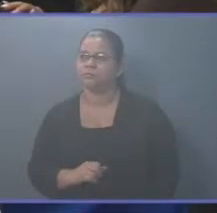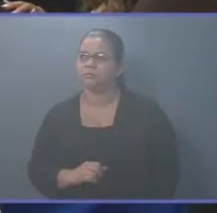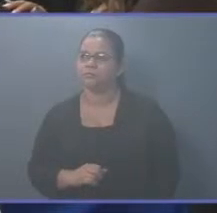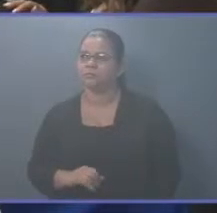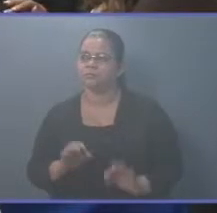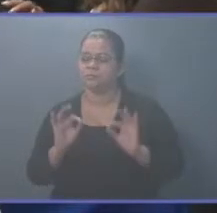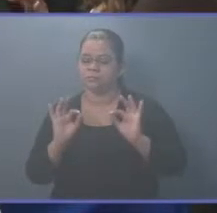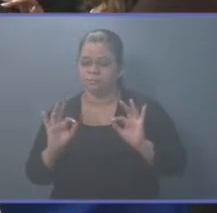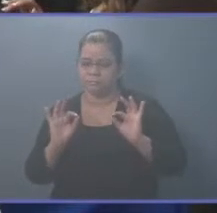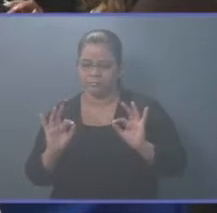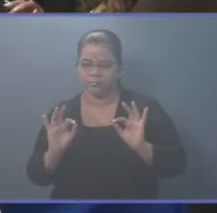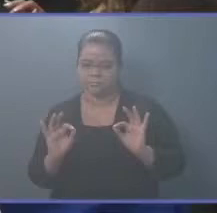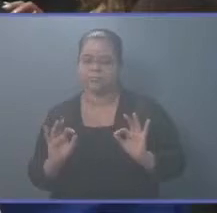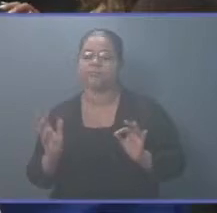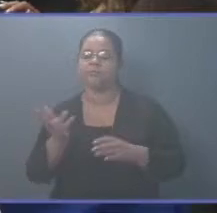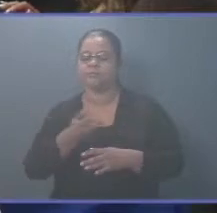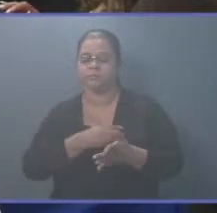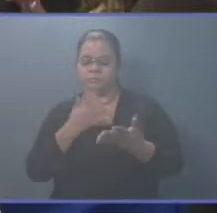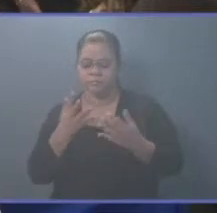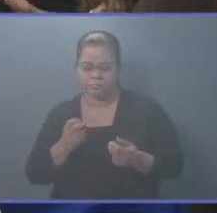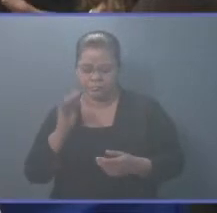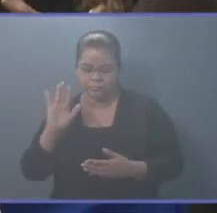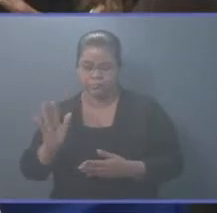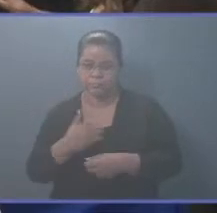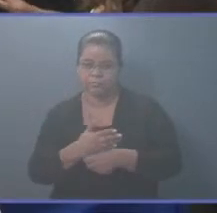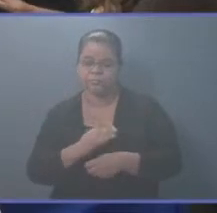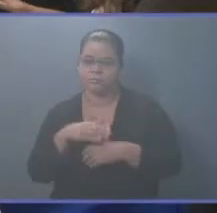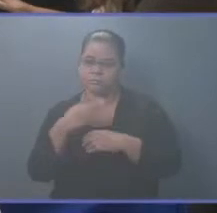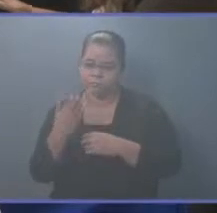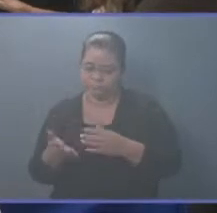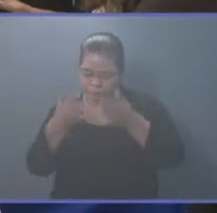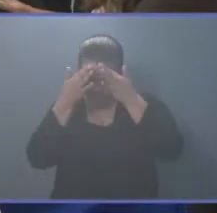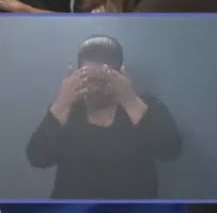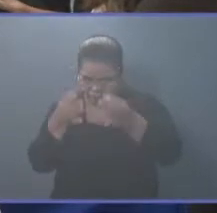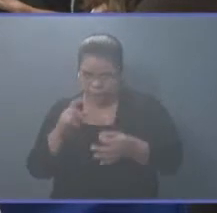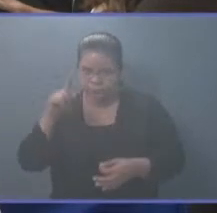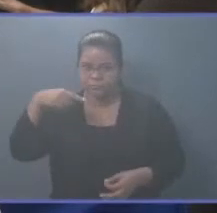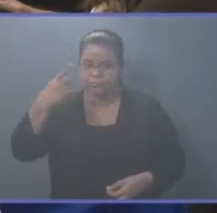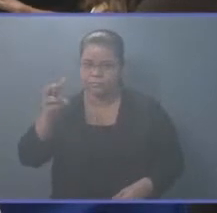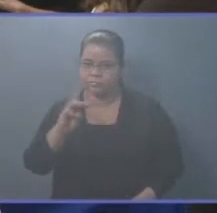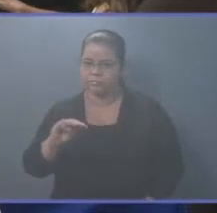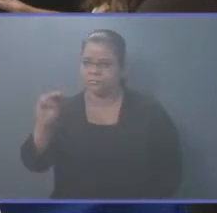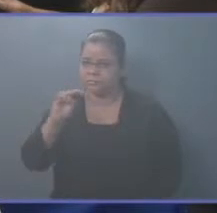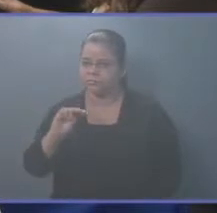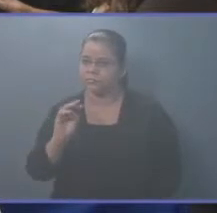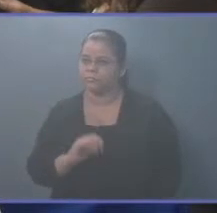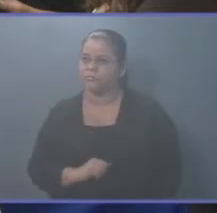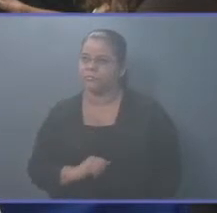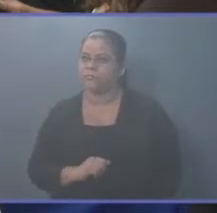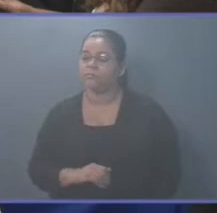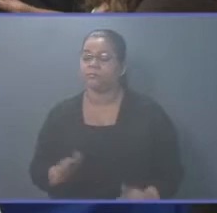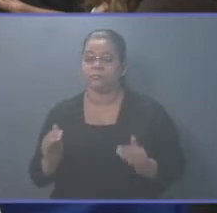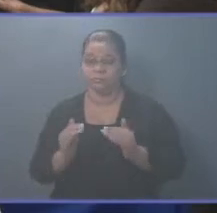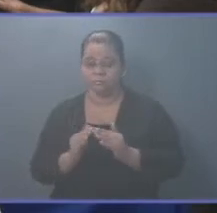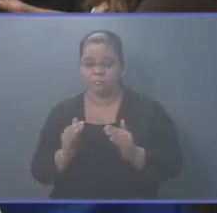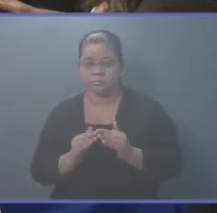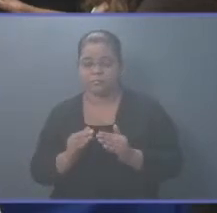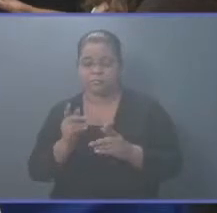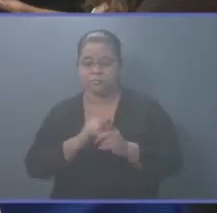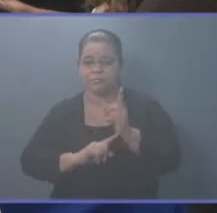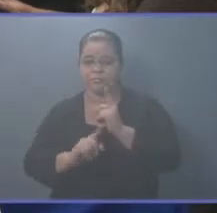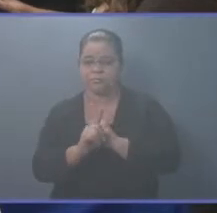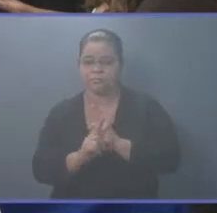Bien, esto para que lo lleguen sus fracciones y lo vamos a dictaminar el próximo martes. También tenemos la sustitución